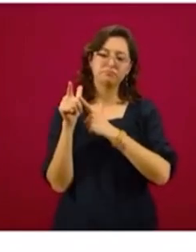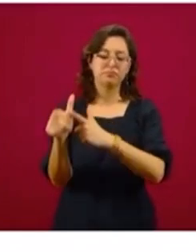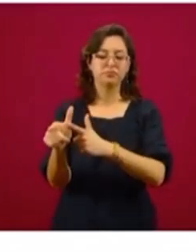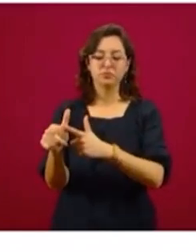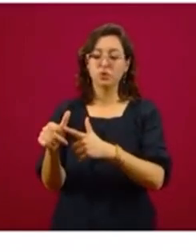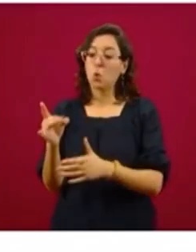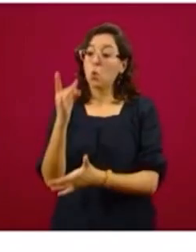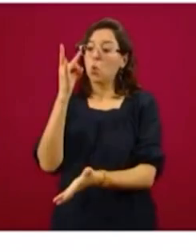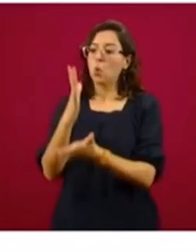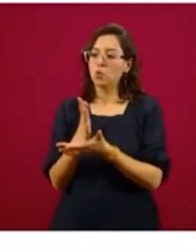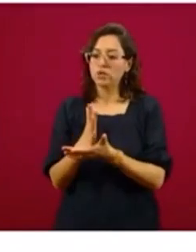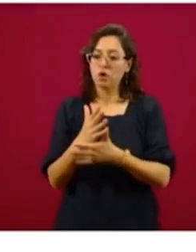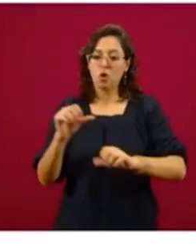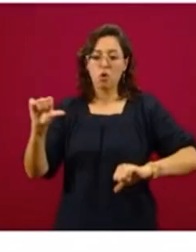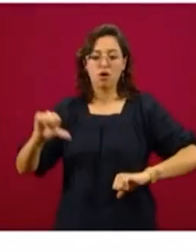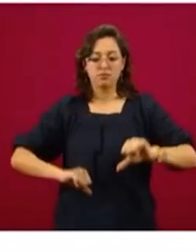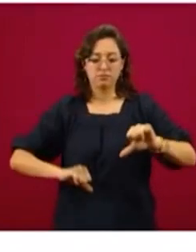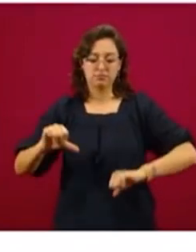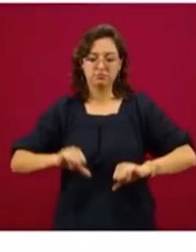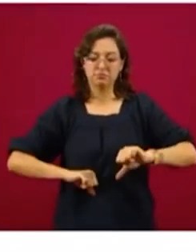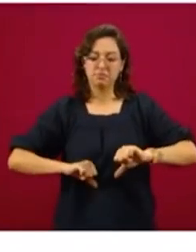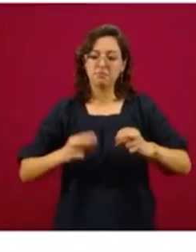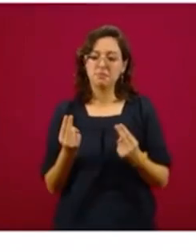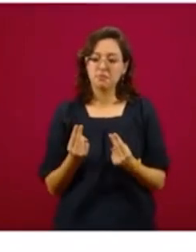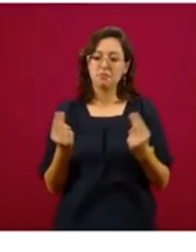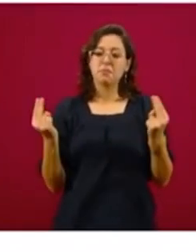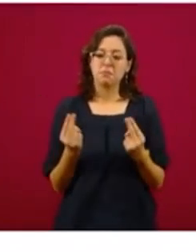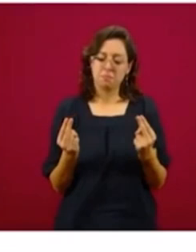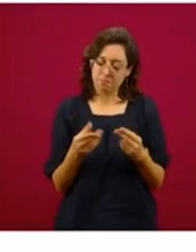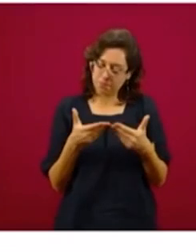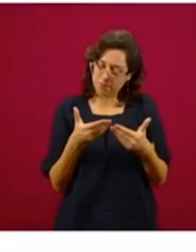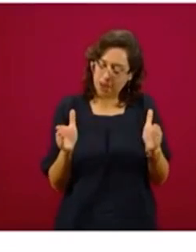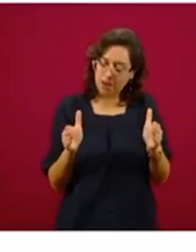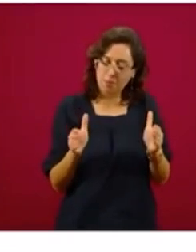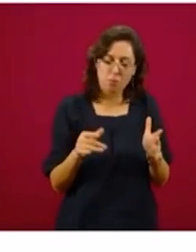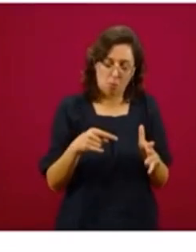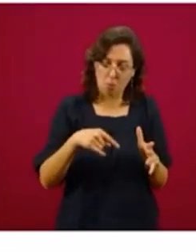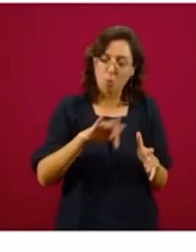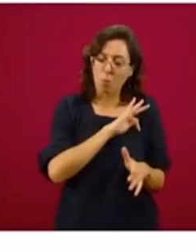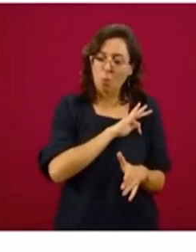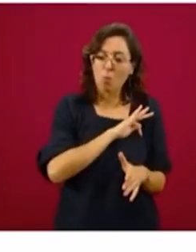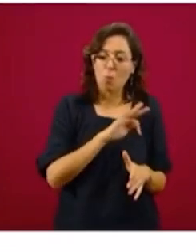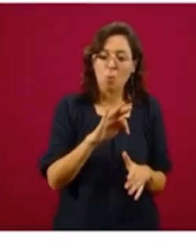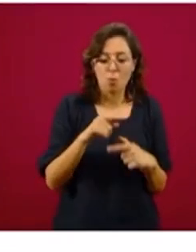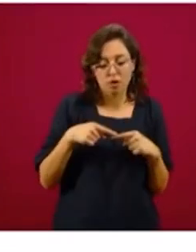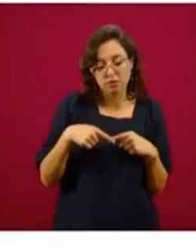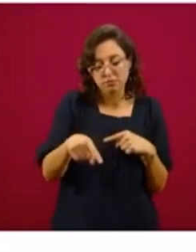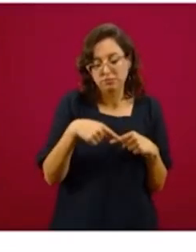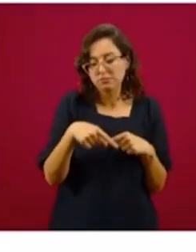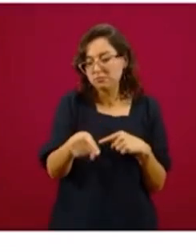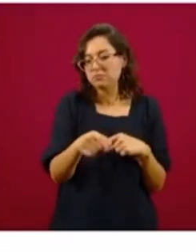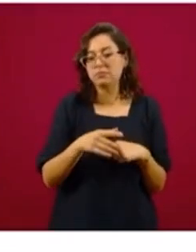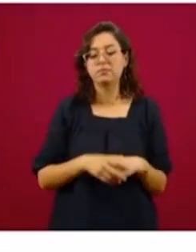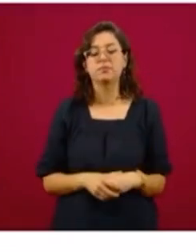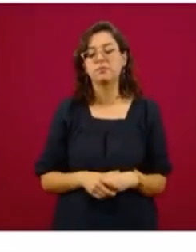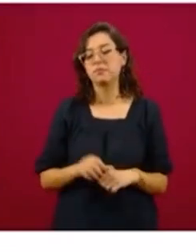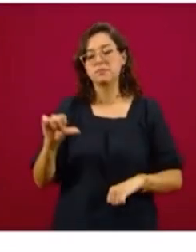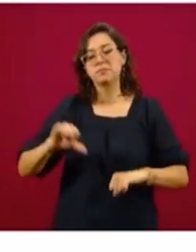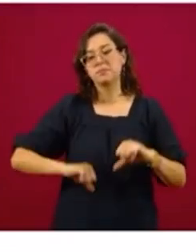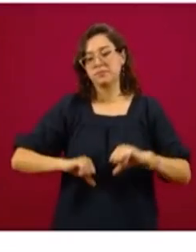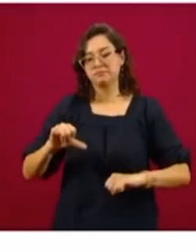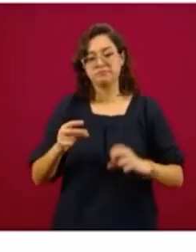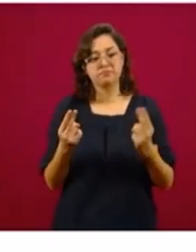las que actualmente estamos en la jornada en las que se hicieron durante las jornadas a la distancia son las